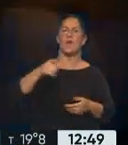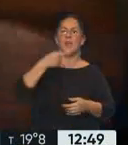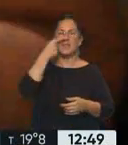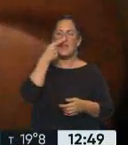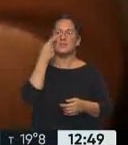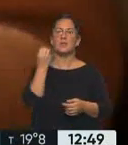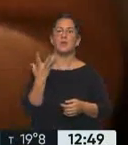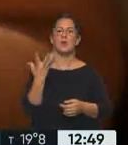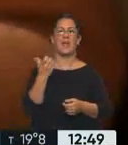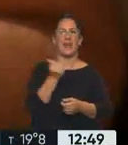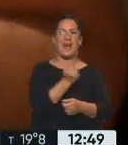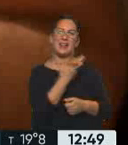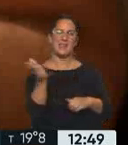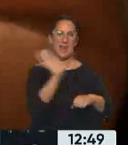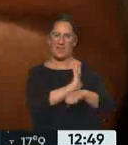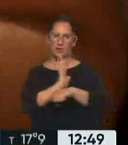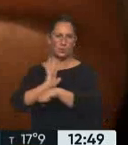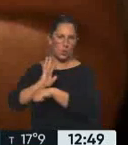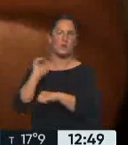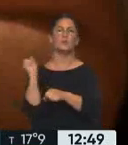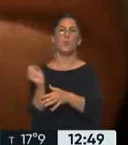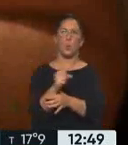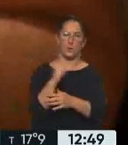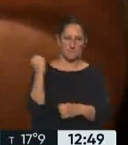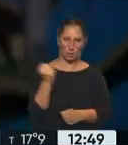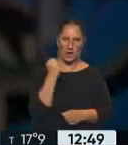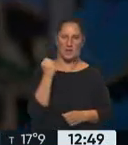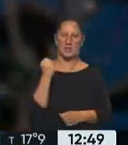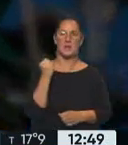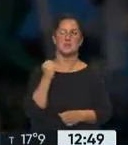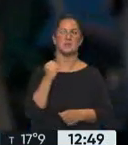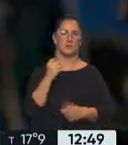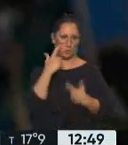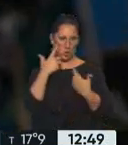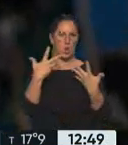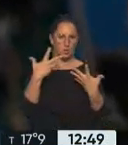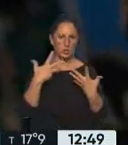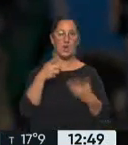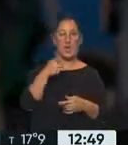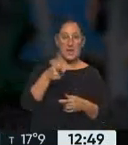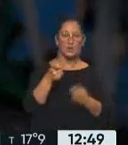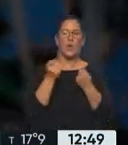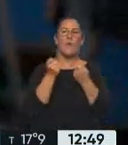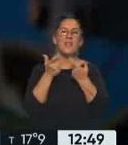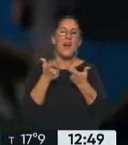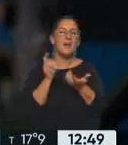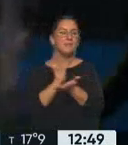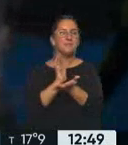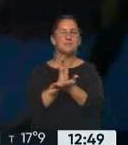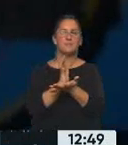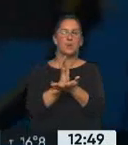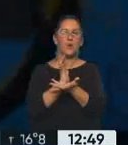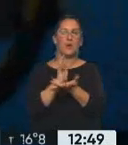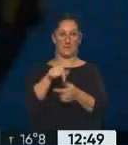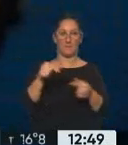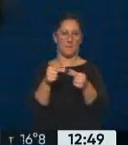porque hay una cantidad de actores y actrices muy importantes, muy relevantes, que le van a dar lo que